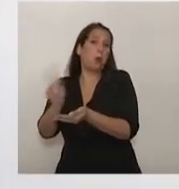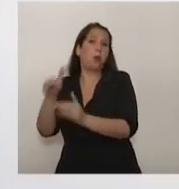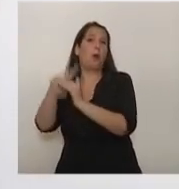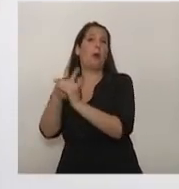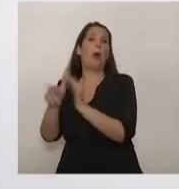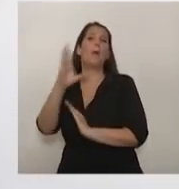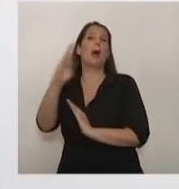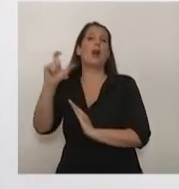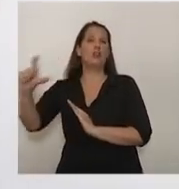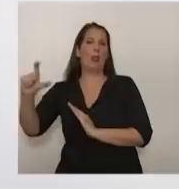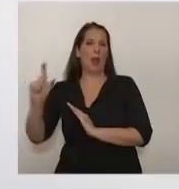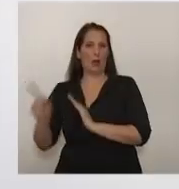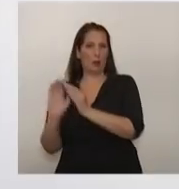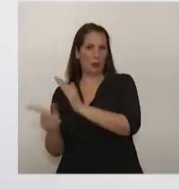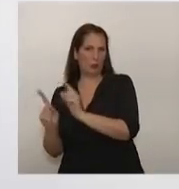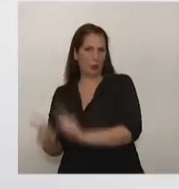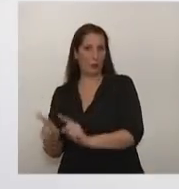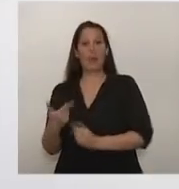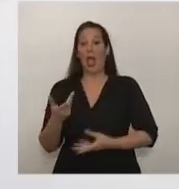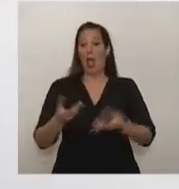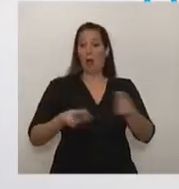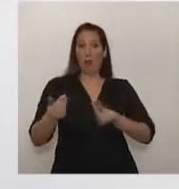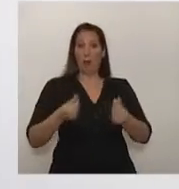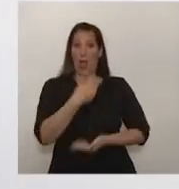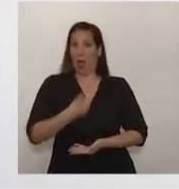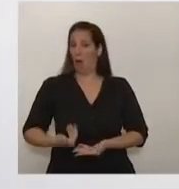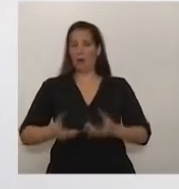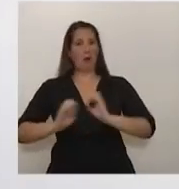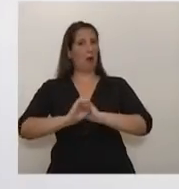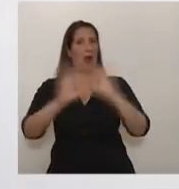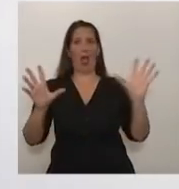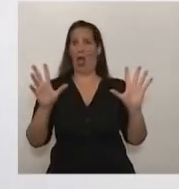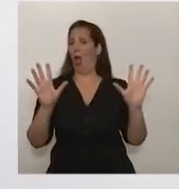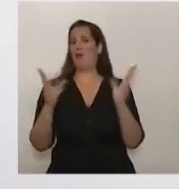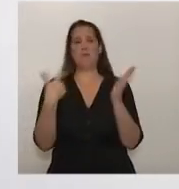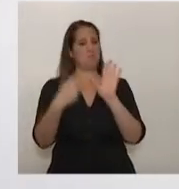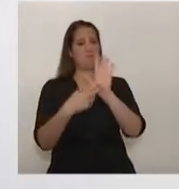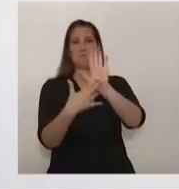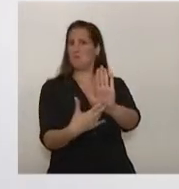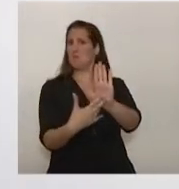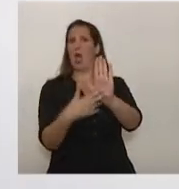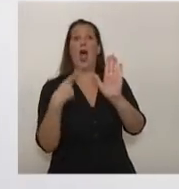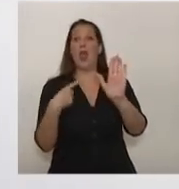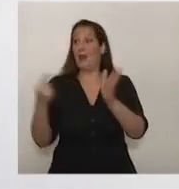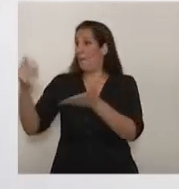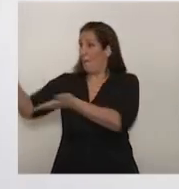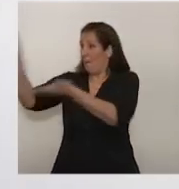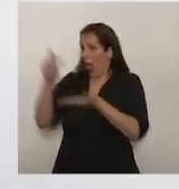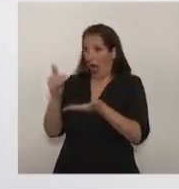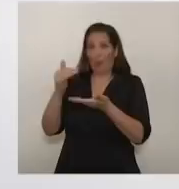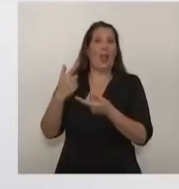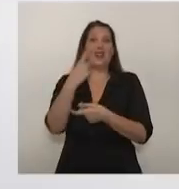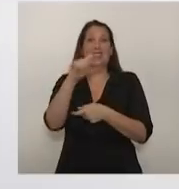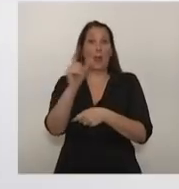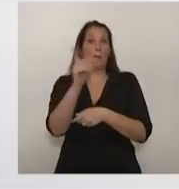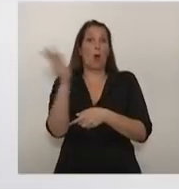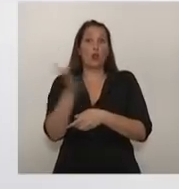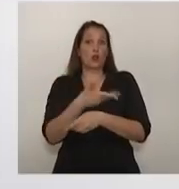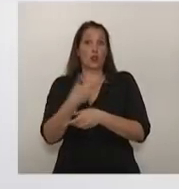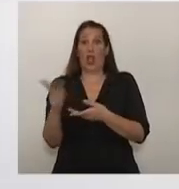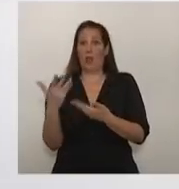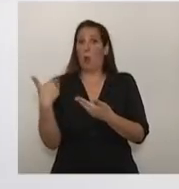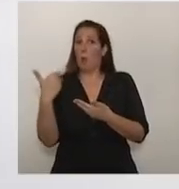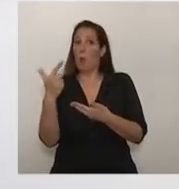Central. Y la contabilidad del gobierno funciona de manera transparente. Y los desembolsos del fondo tienen 100% de trazabilidad.